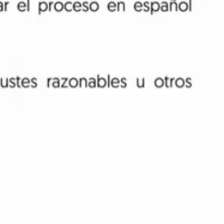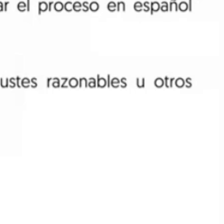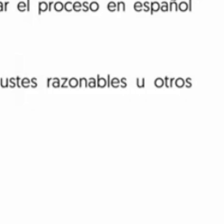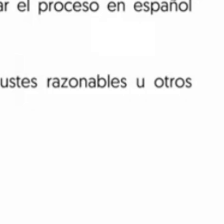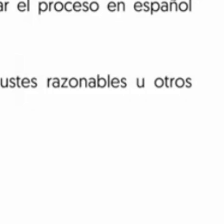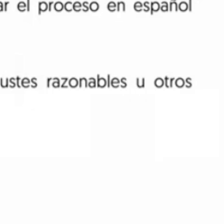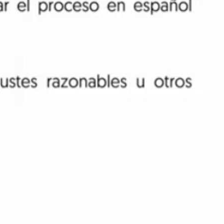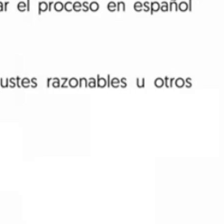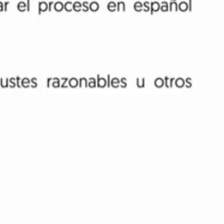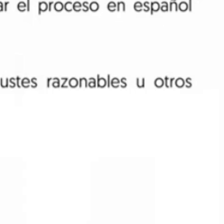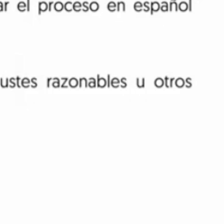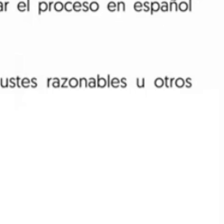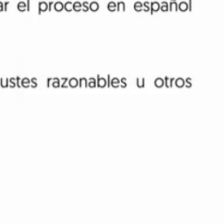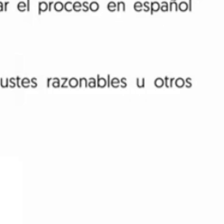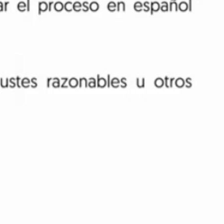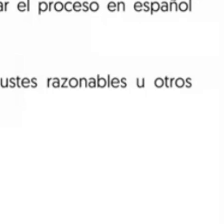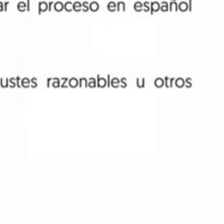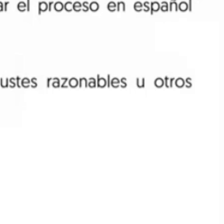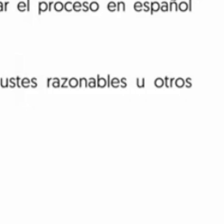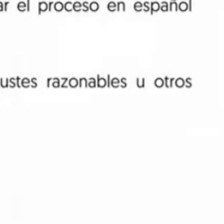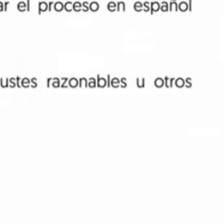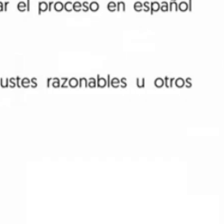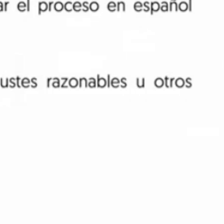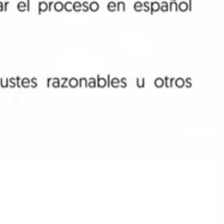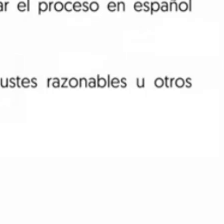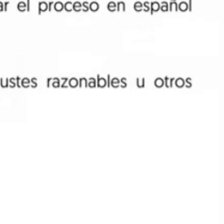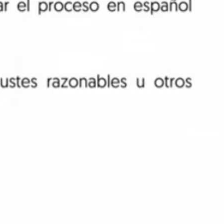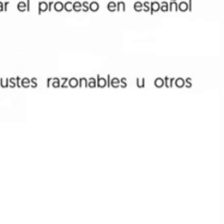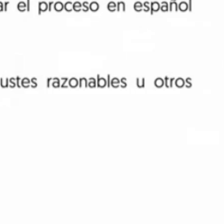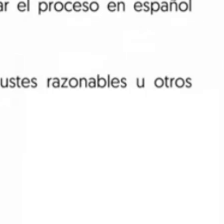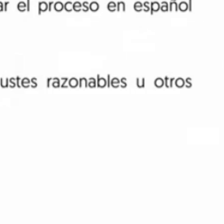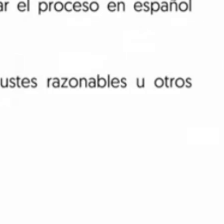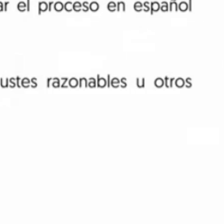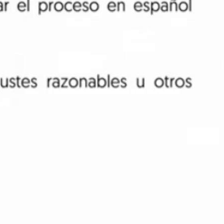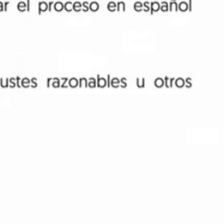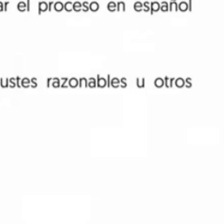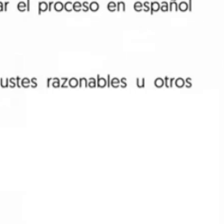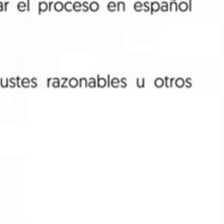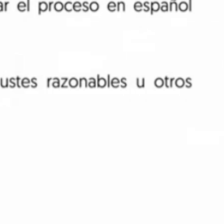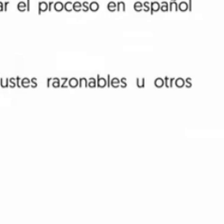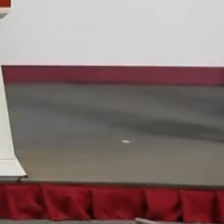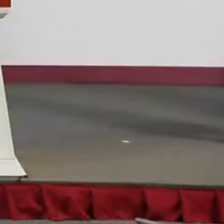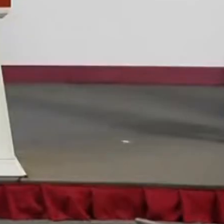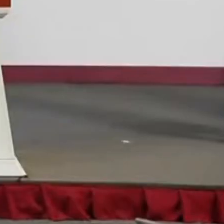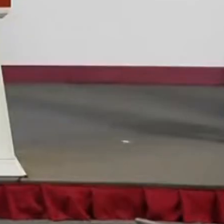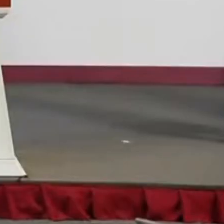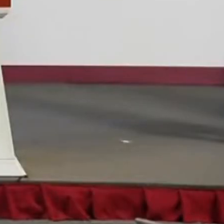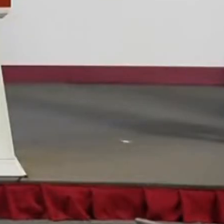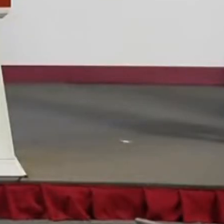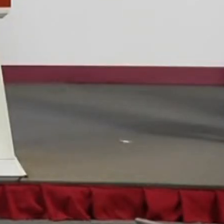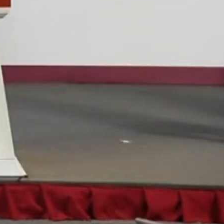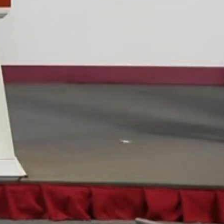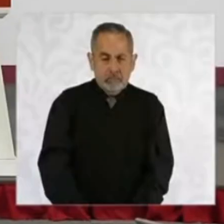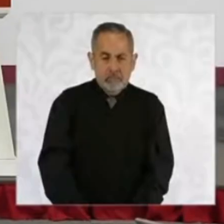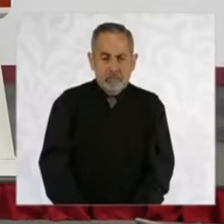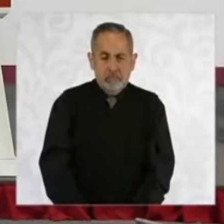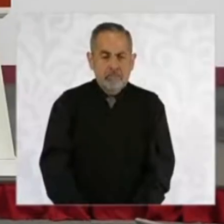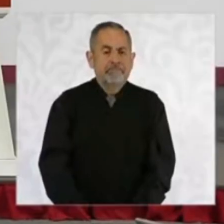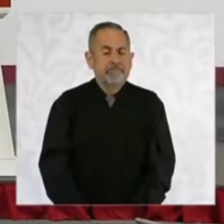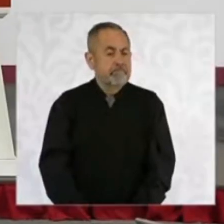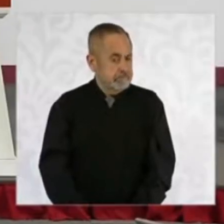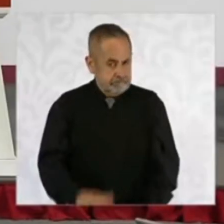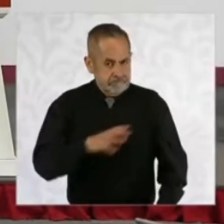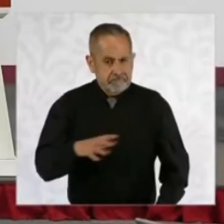de Gobernación, Rosicela Rodríguez, por todo el apoyo logístico que nos ha dado para que el comité pueda funcionar adecuadamente. Tenemos